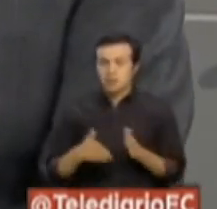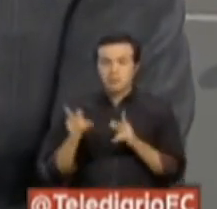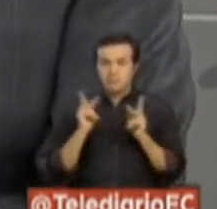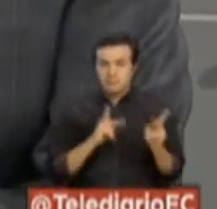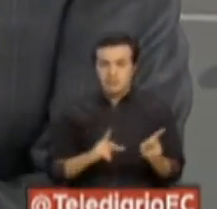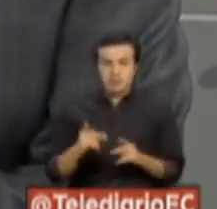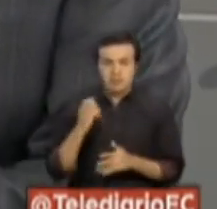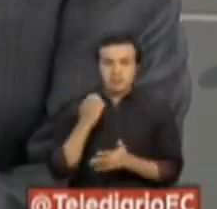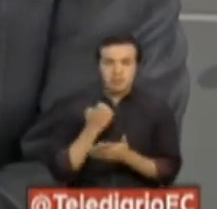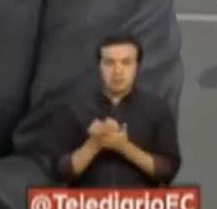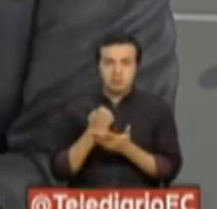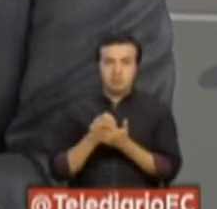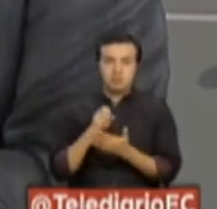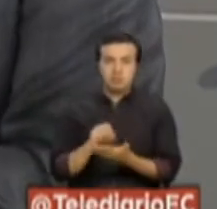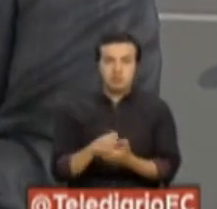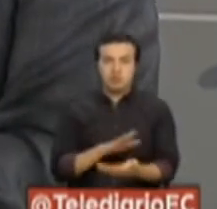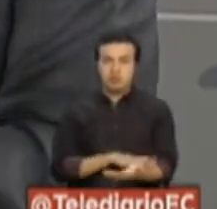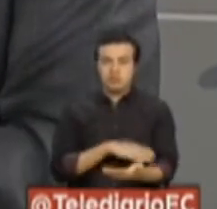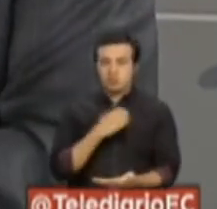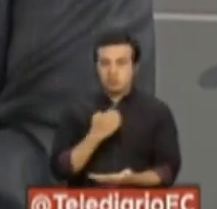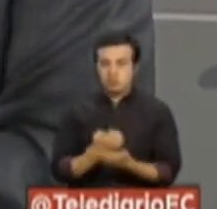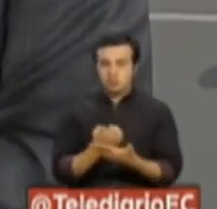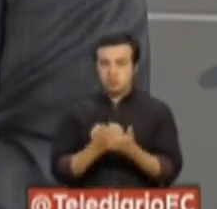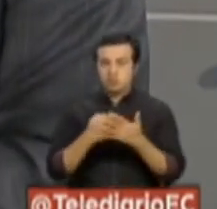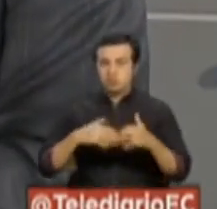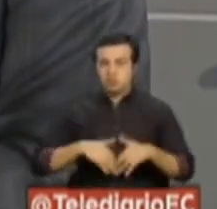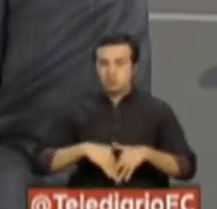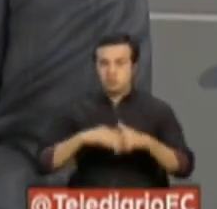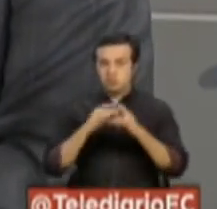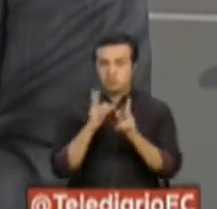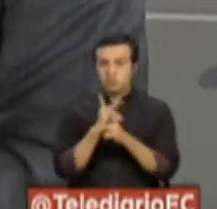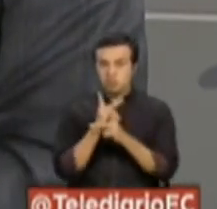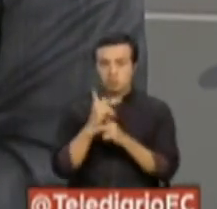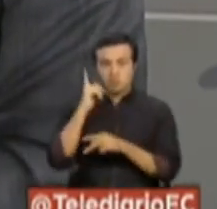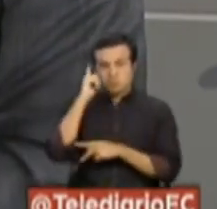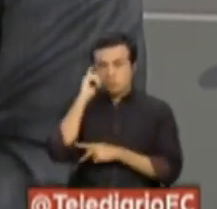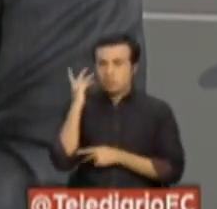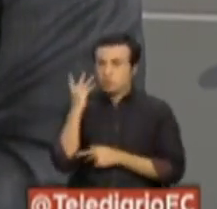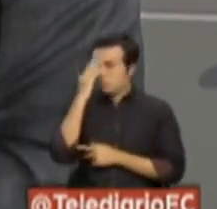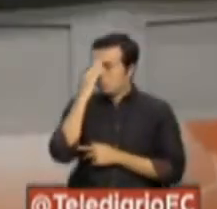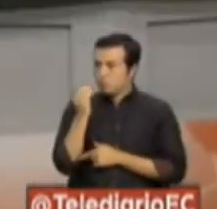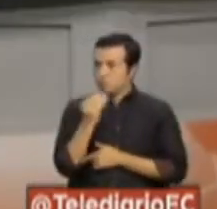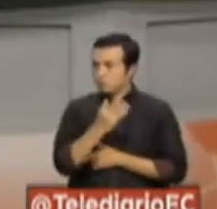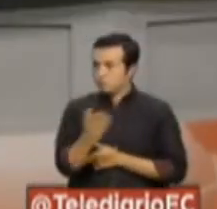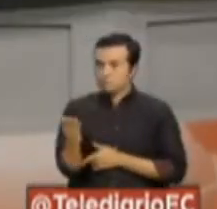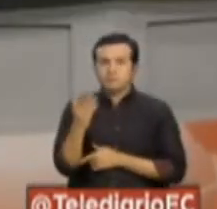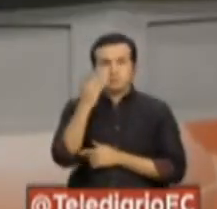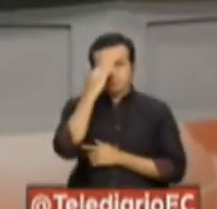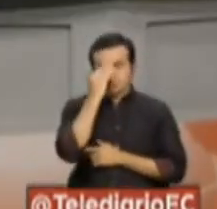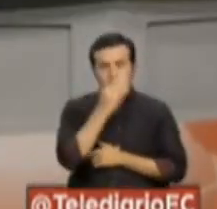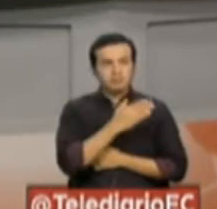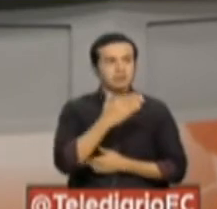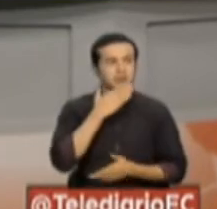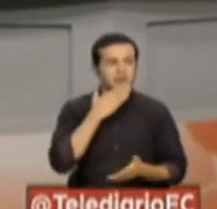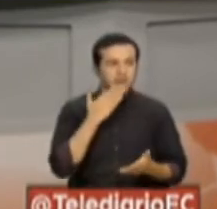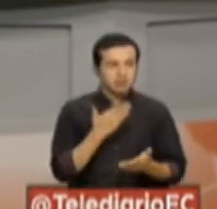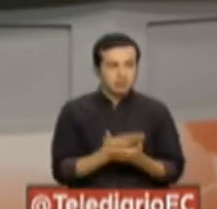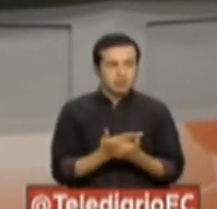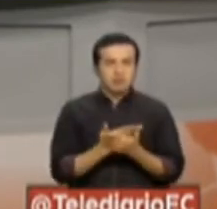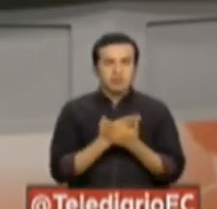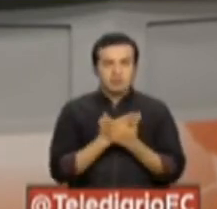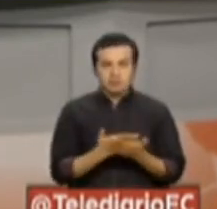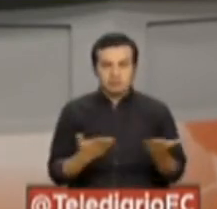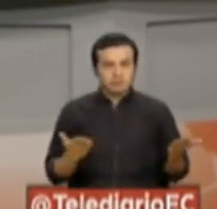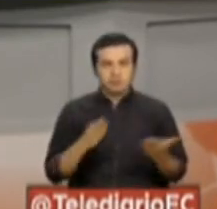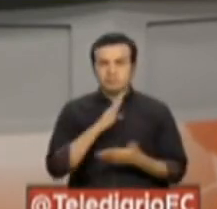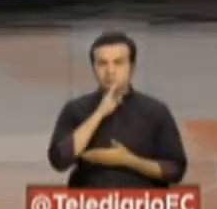plan económico, del programa económica y de reactivación productiva del gobierno? Buenos días. Muy buenos días, muchísimas gracias por el espacio